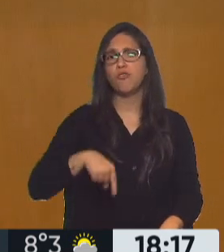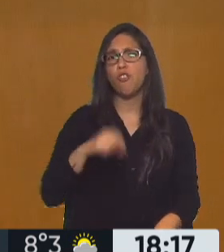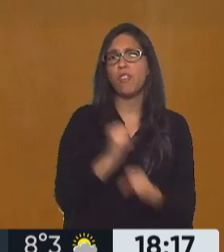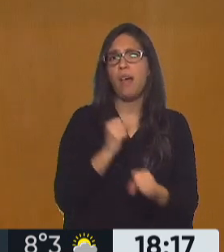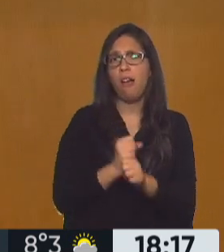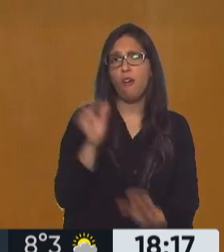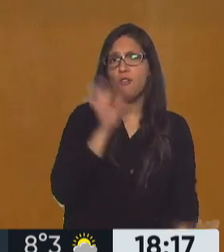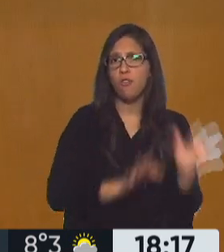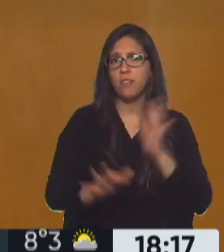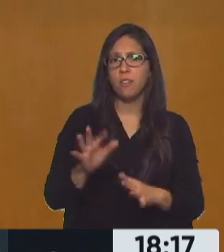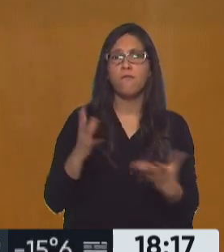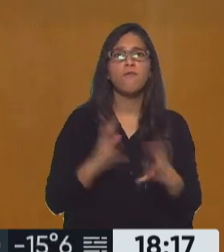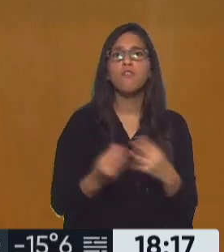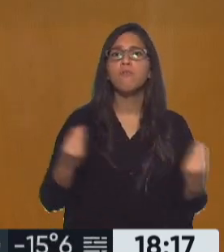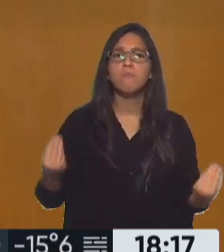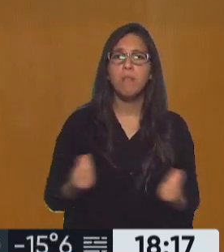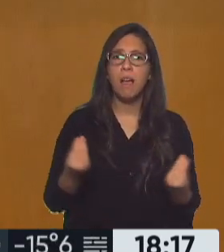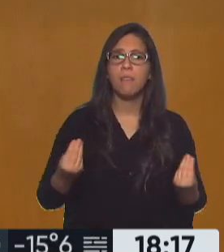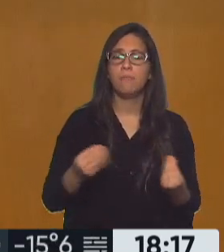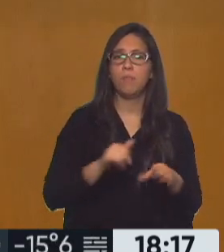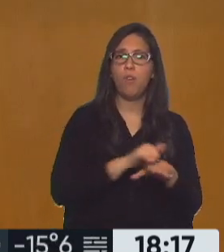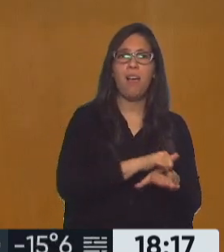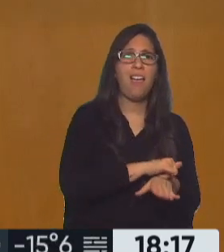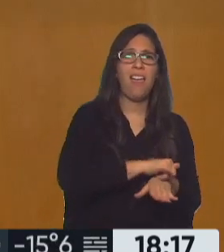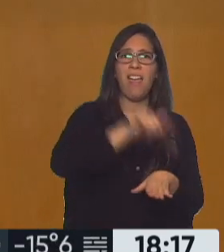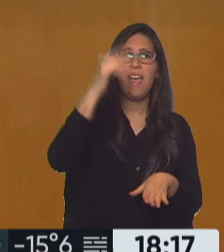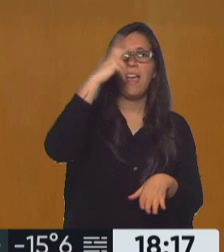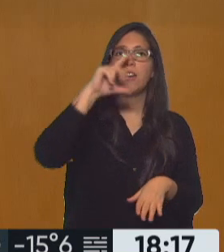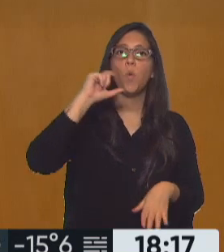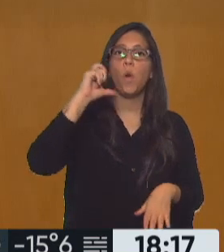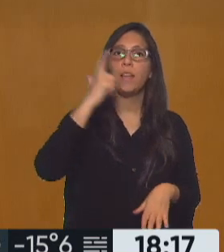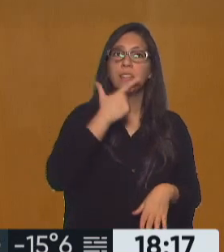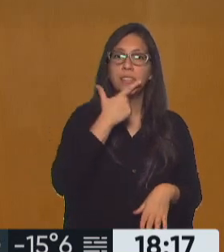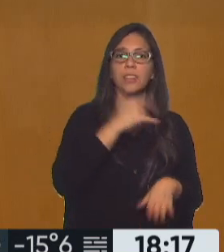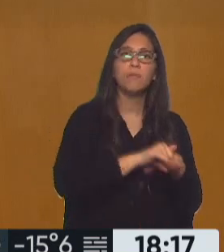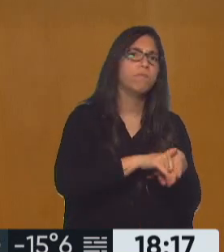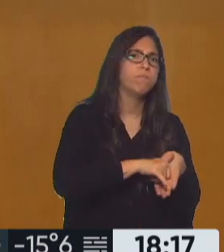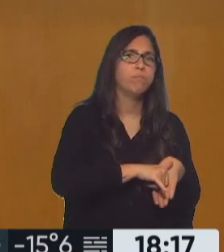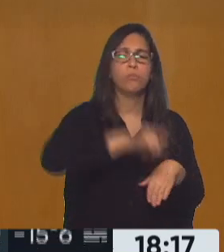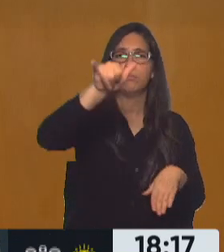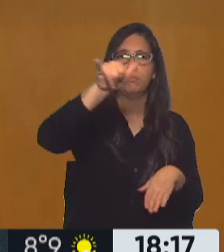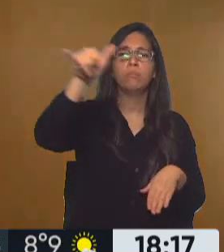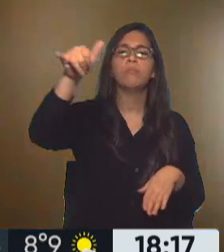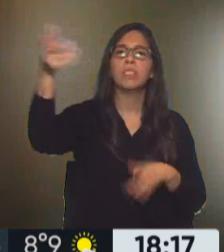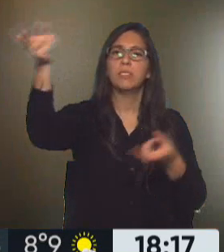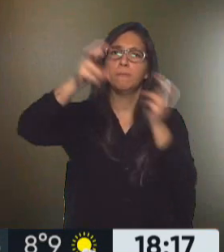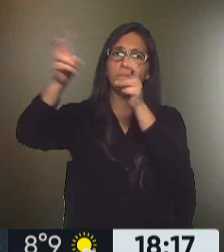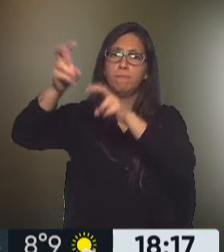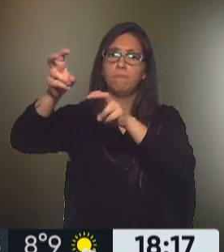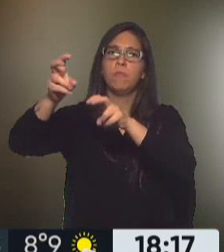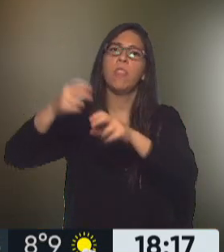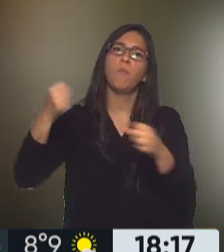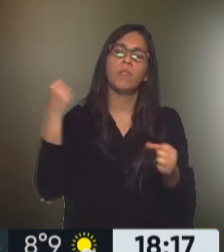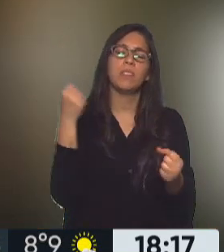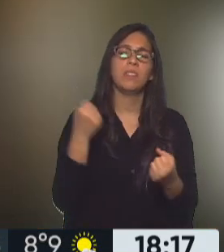¿Cómo lo vamos a hacer? Con un vuelo con el Hércules, que ya está en este momento cargando pasajeros, y con el Boeing de la Fuerza